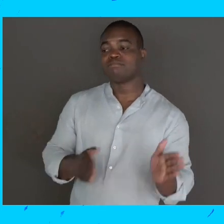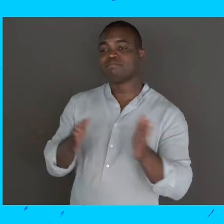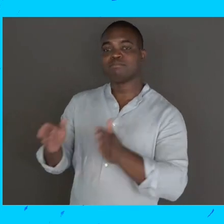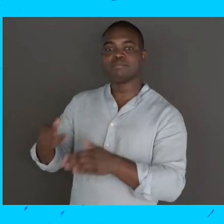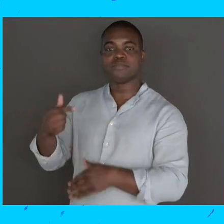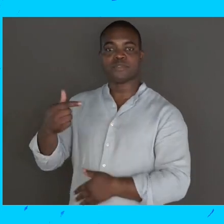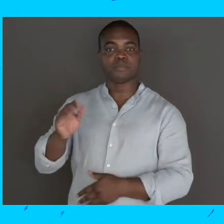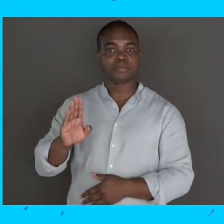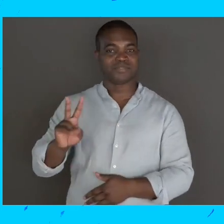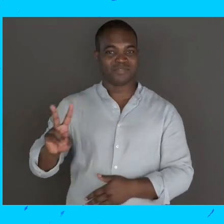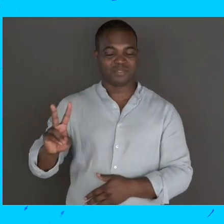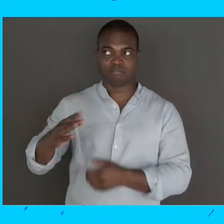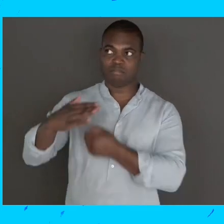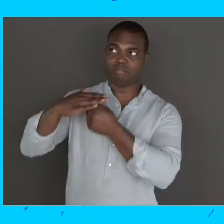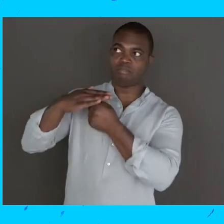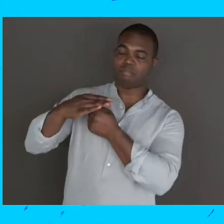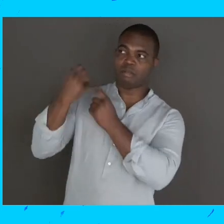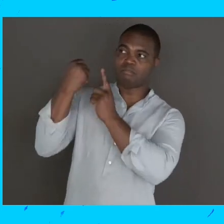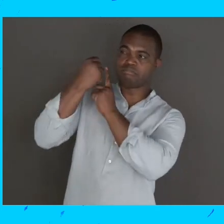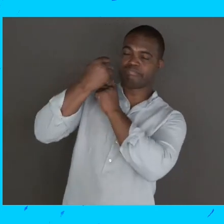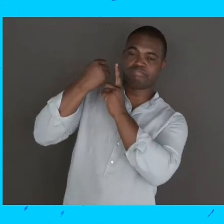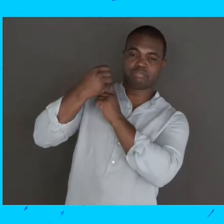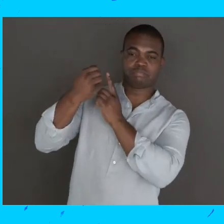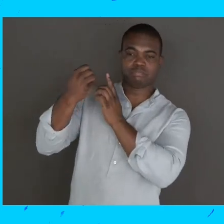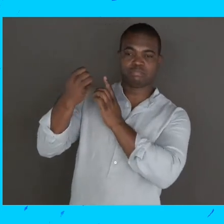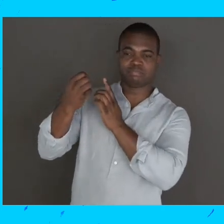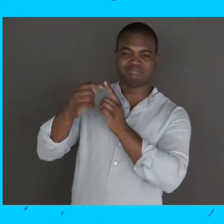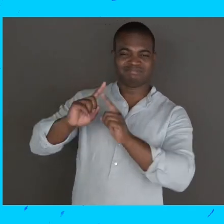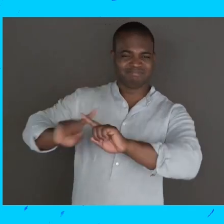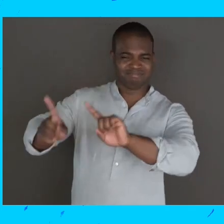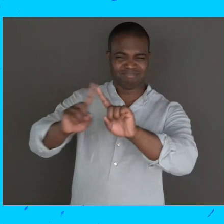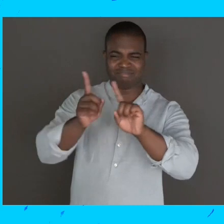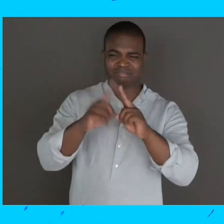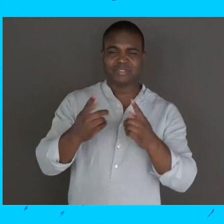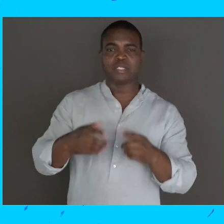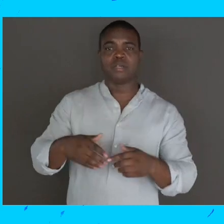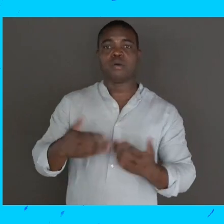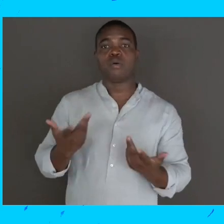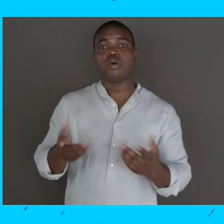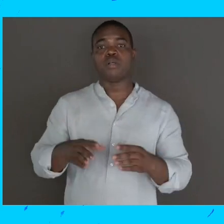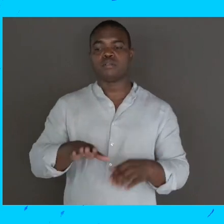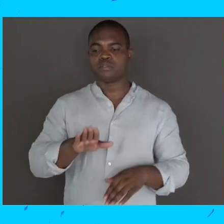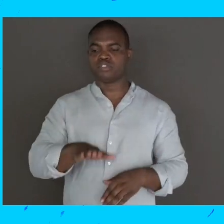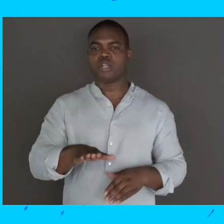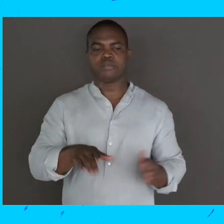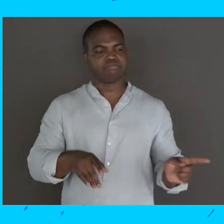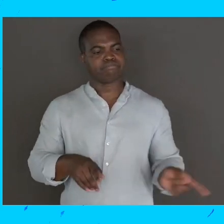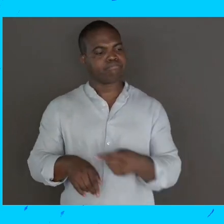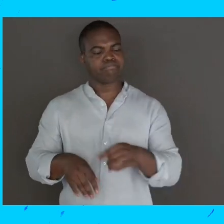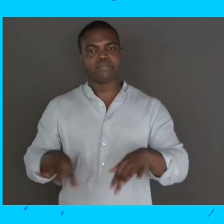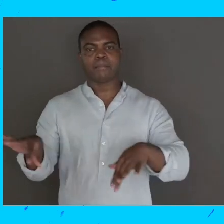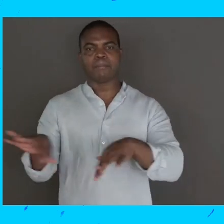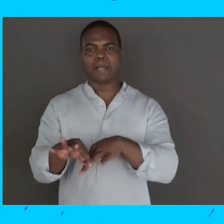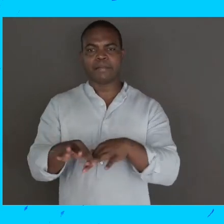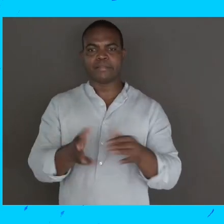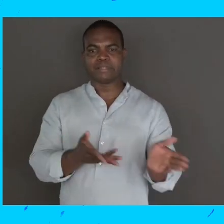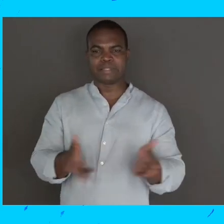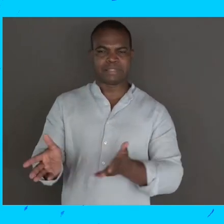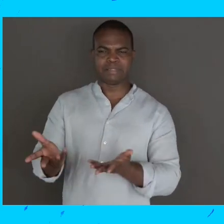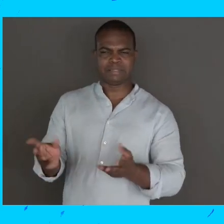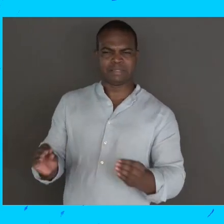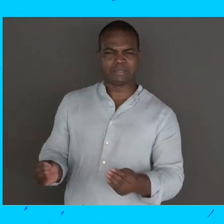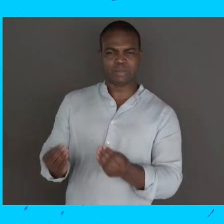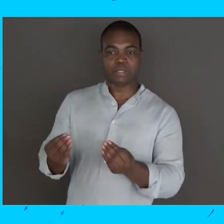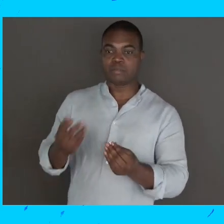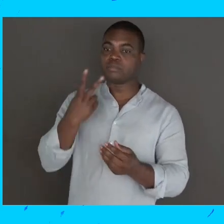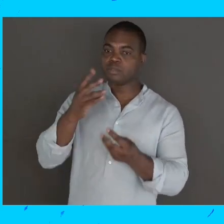de educación para prevenir las enfermedades, sean o no transmisibles, al conectar